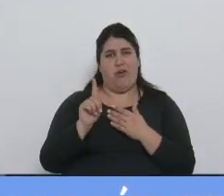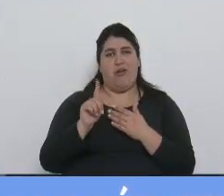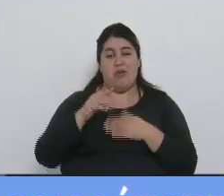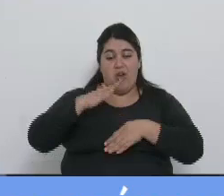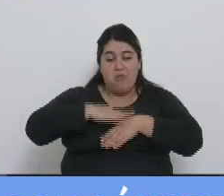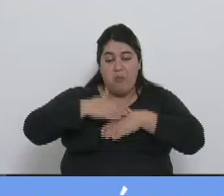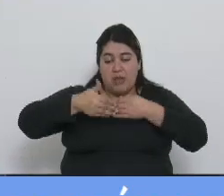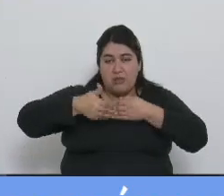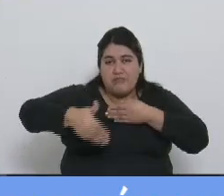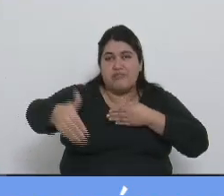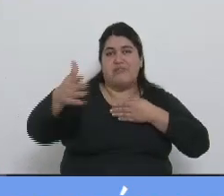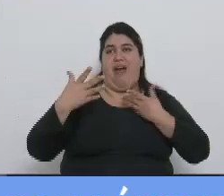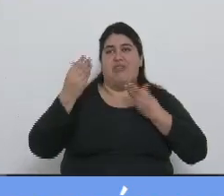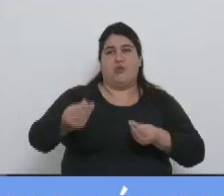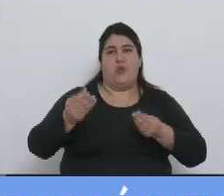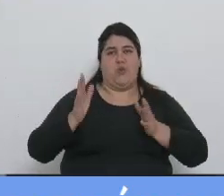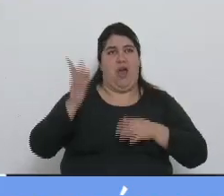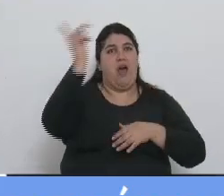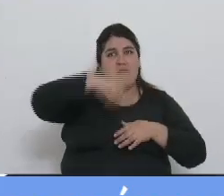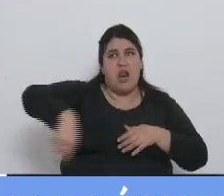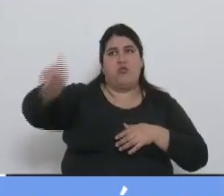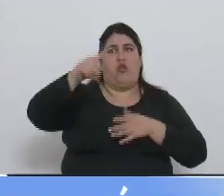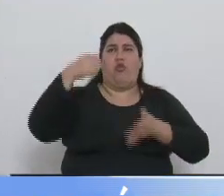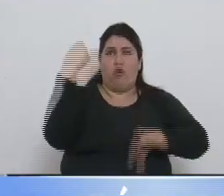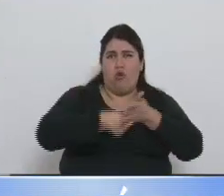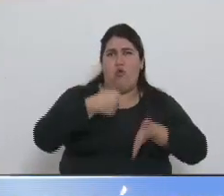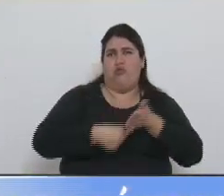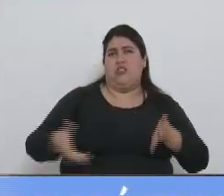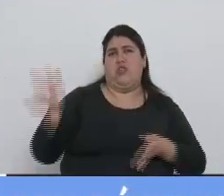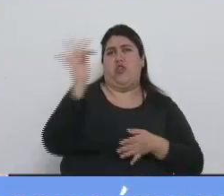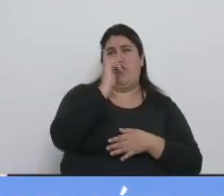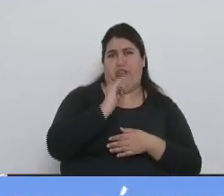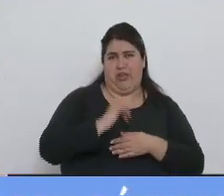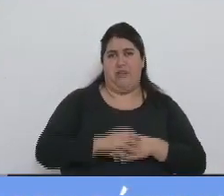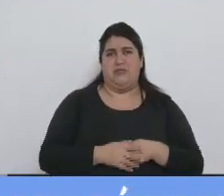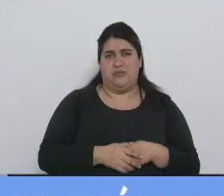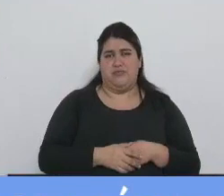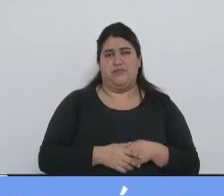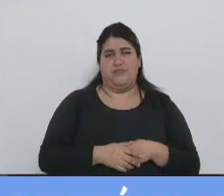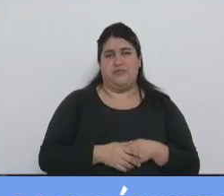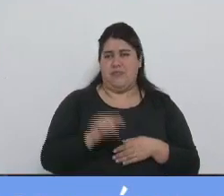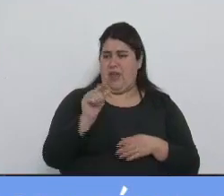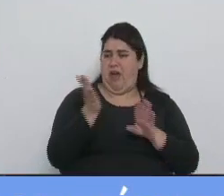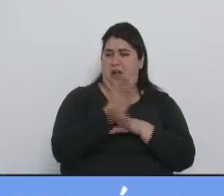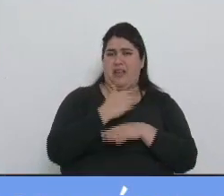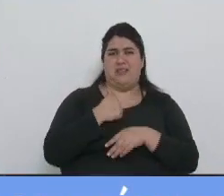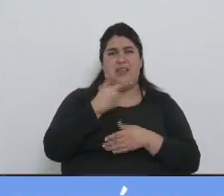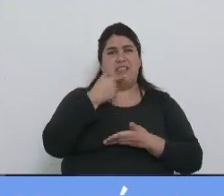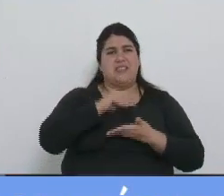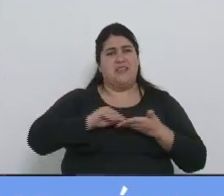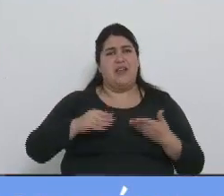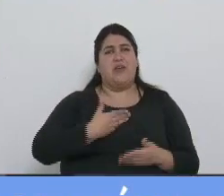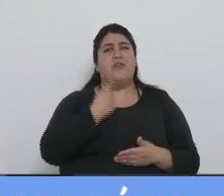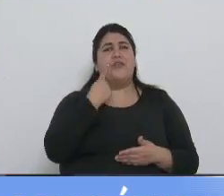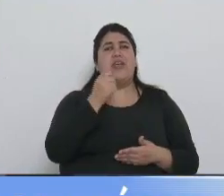gran ayuda para todos ustedes que la pelean día a día. Como dijo el senador Fia,